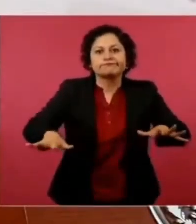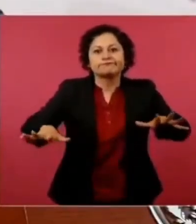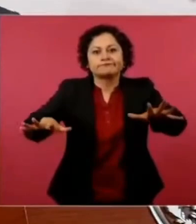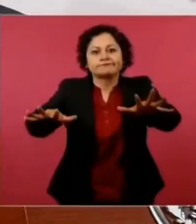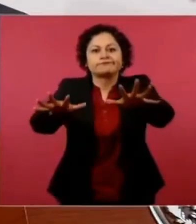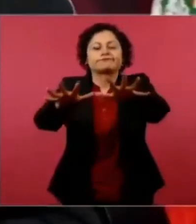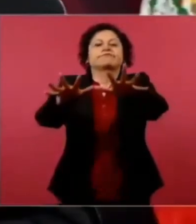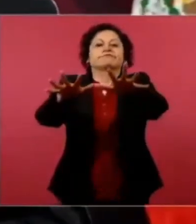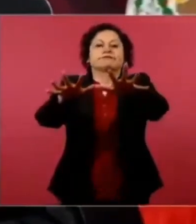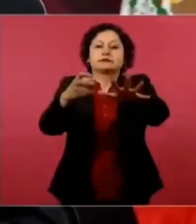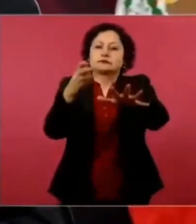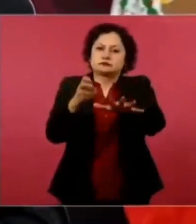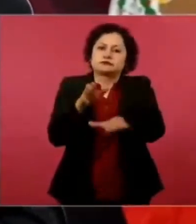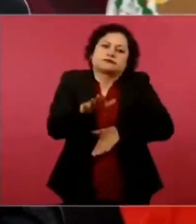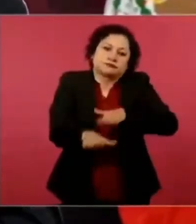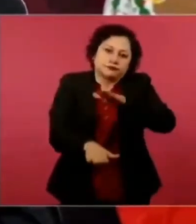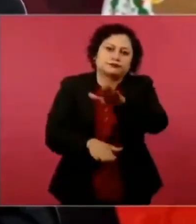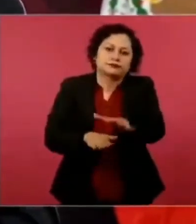normal.